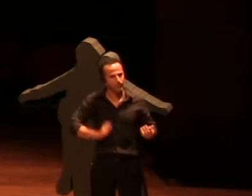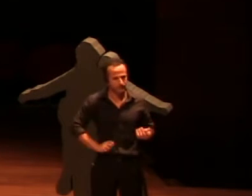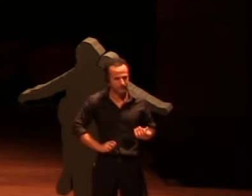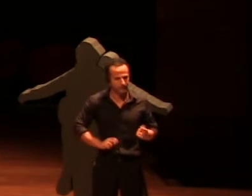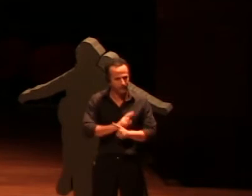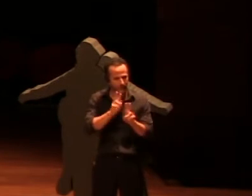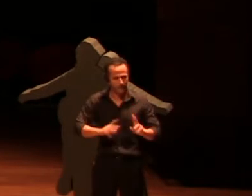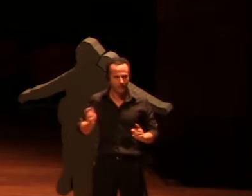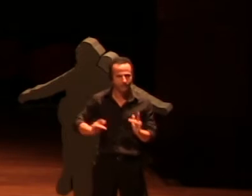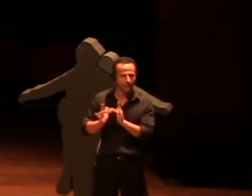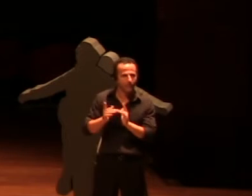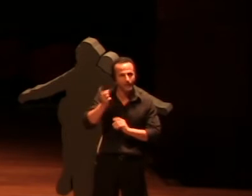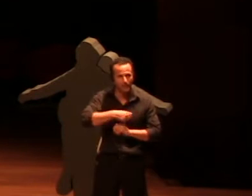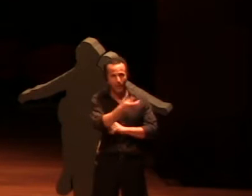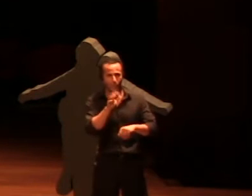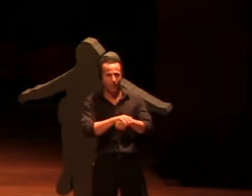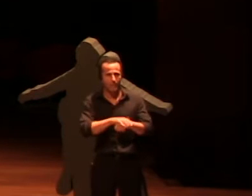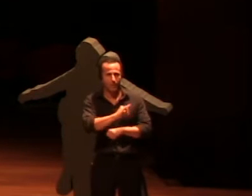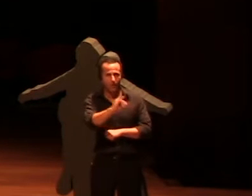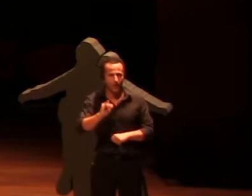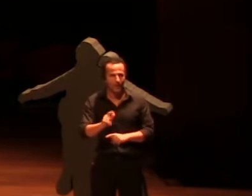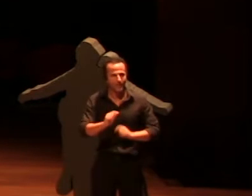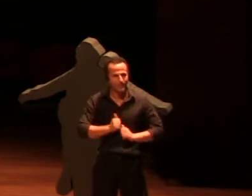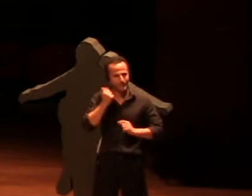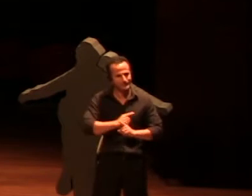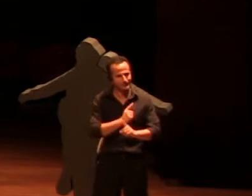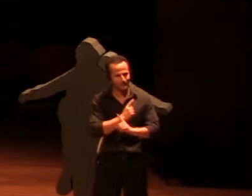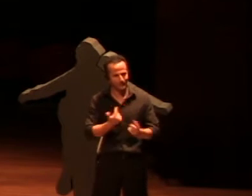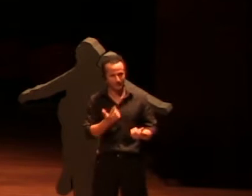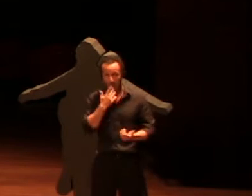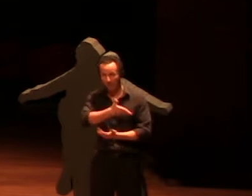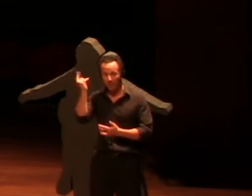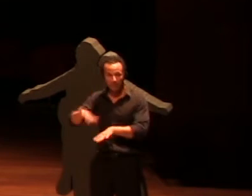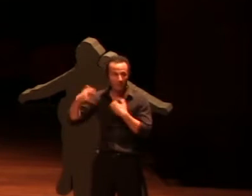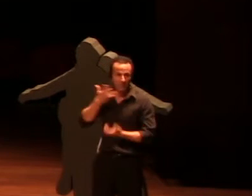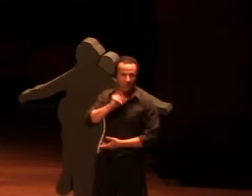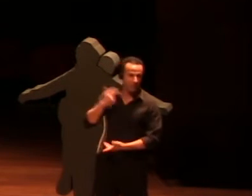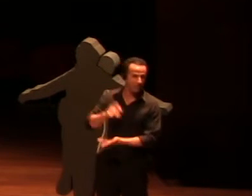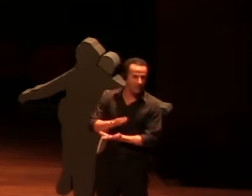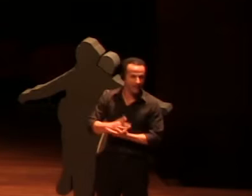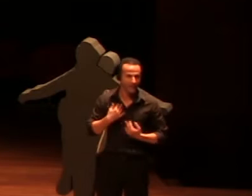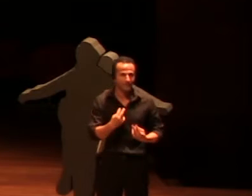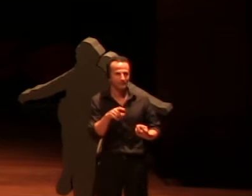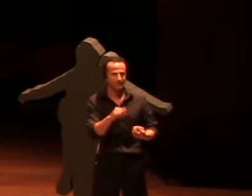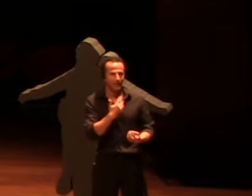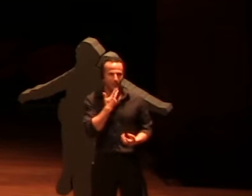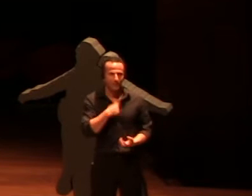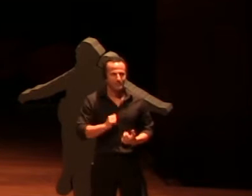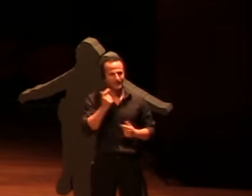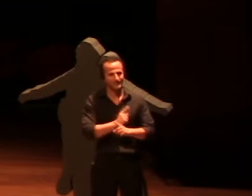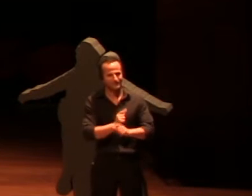profesión y sobre todo amigos, ¿no? Pues para mí me pone más nervioso que otro tipo de presentación. Entonces